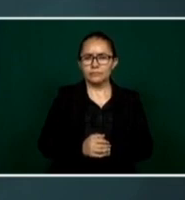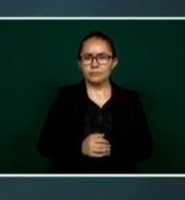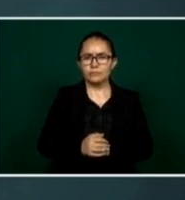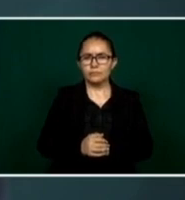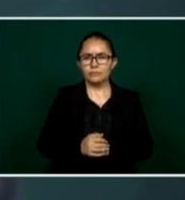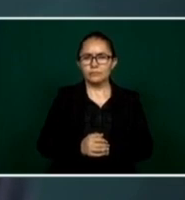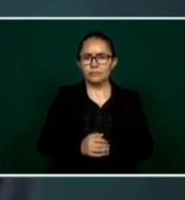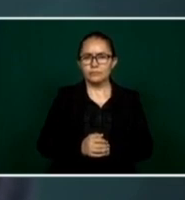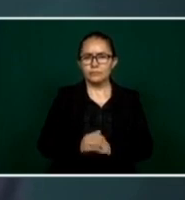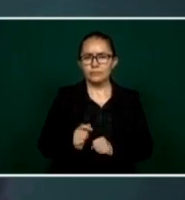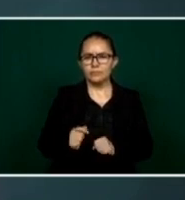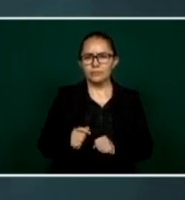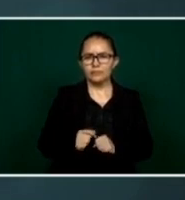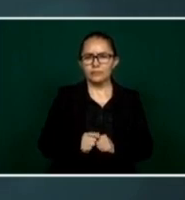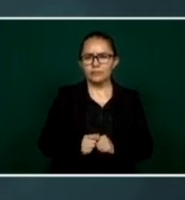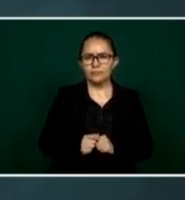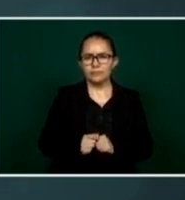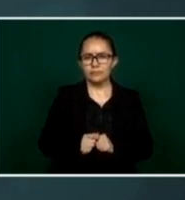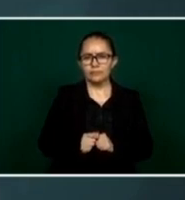el pulgarcito